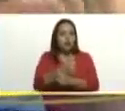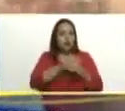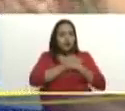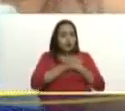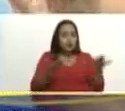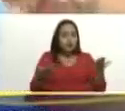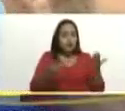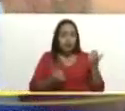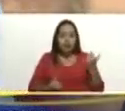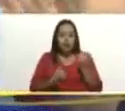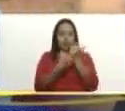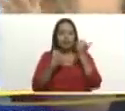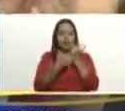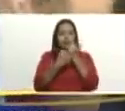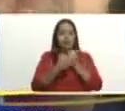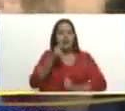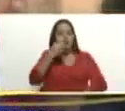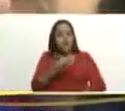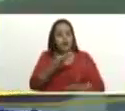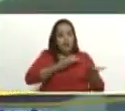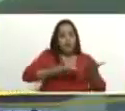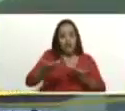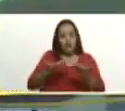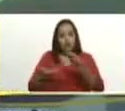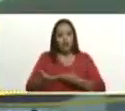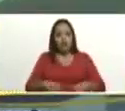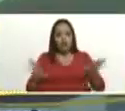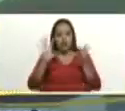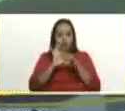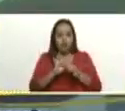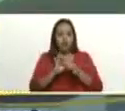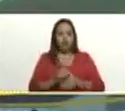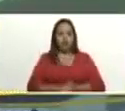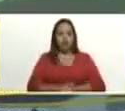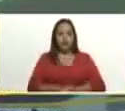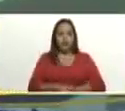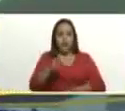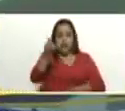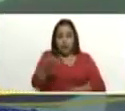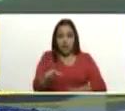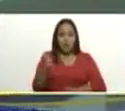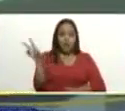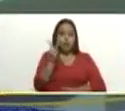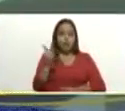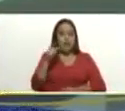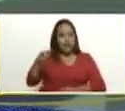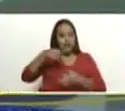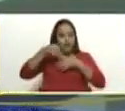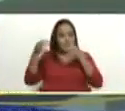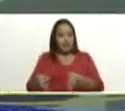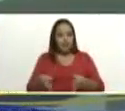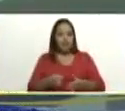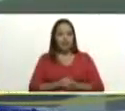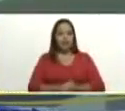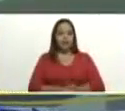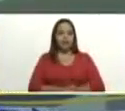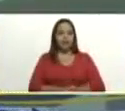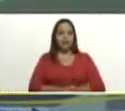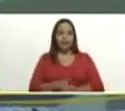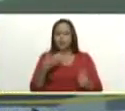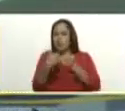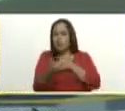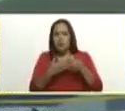de la solidaridad, del buen trato, de la unión. Esa es Venezuela, es la verdad.